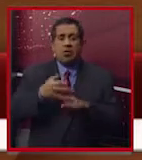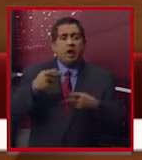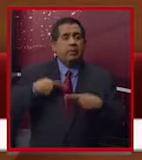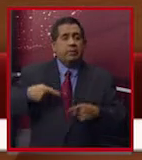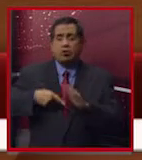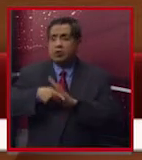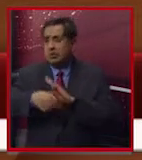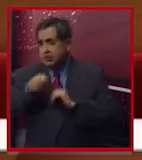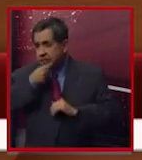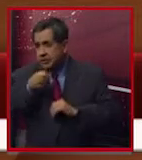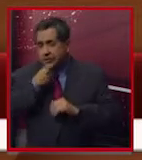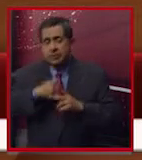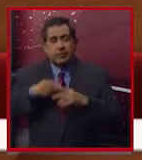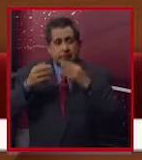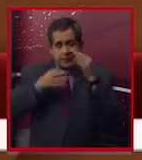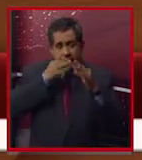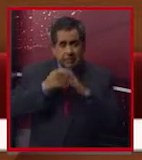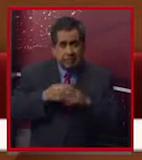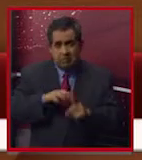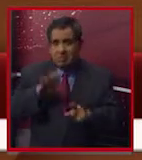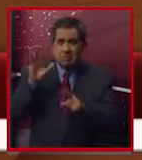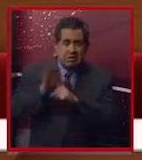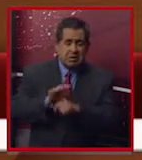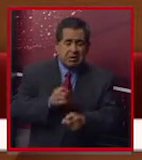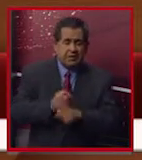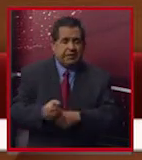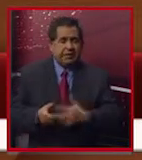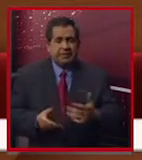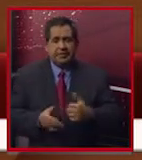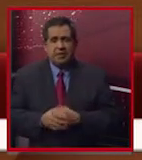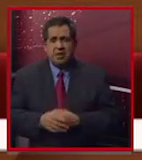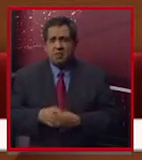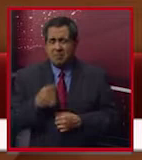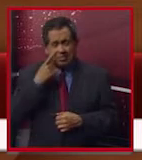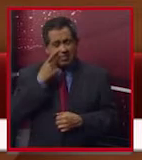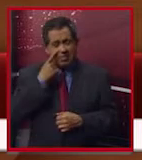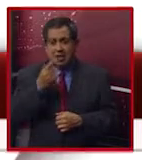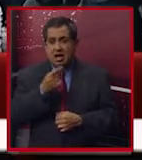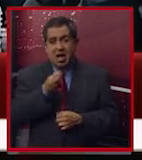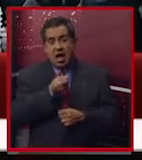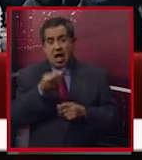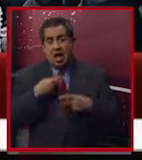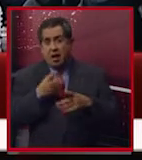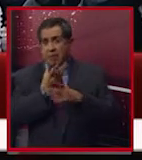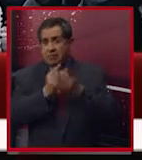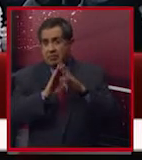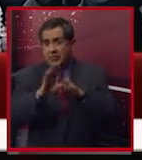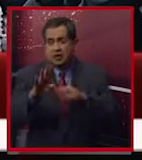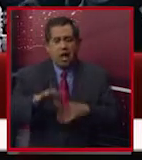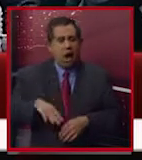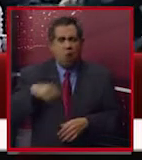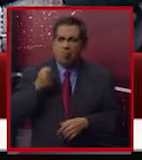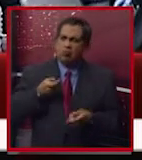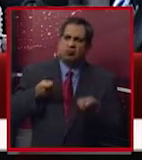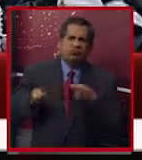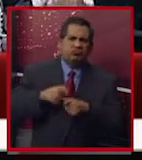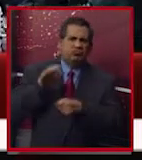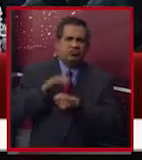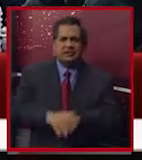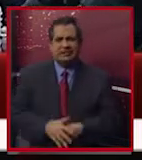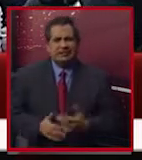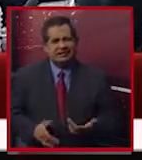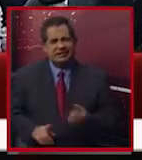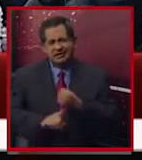periodistas, comunicadores y defensores de derechos humanos, los abusos a migrantes. En un hecho inédito,